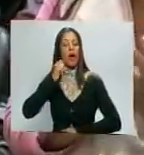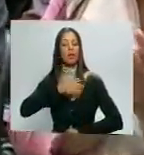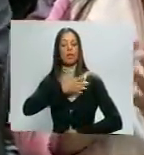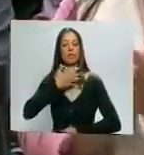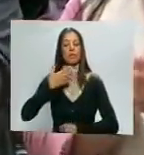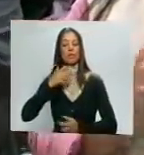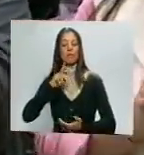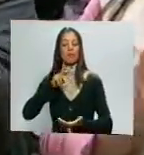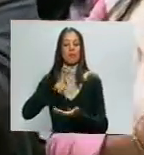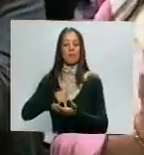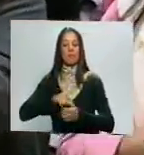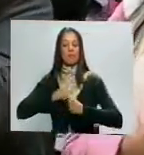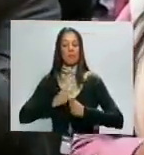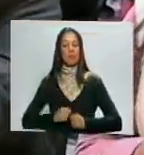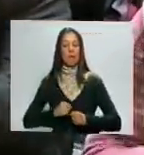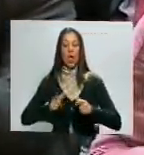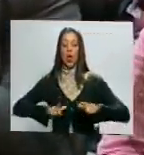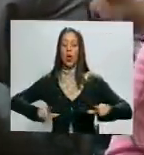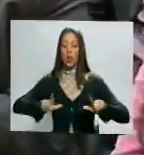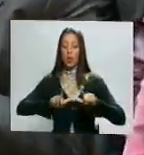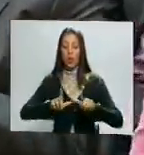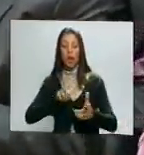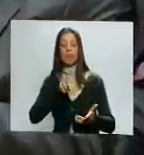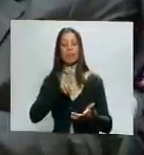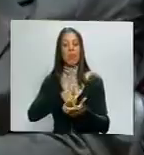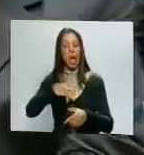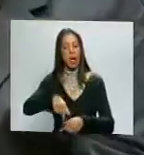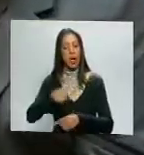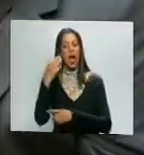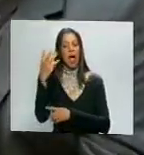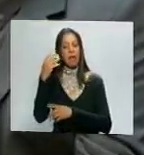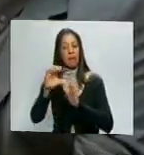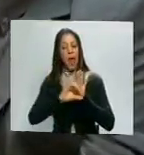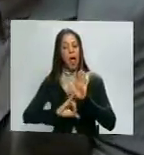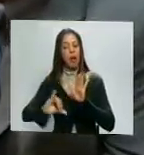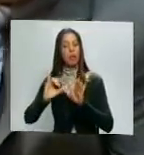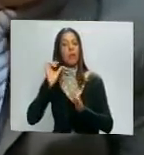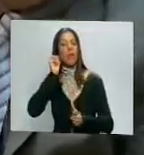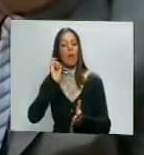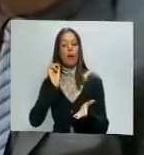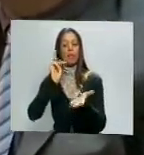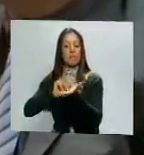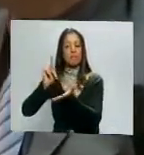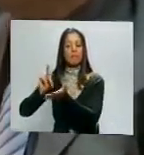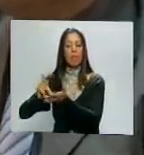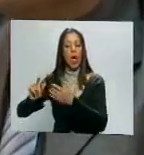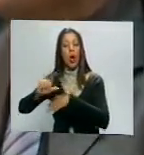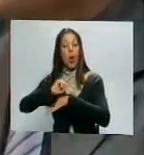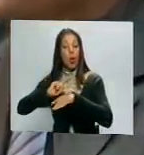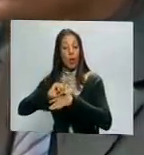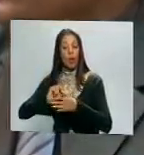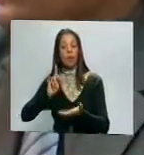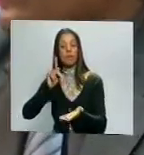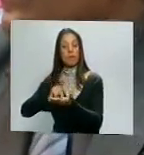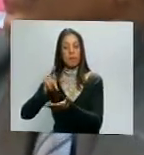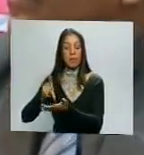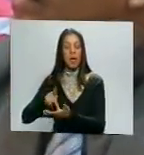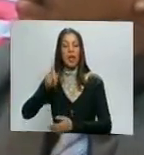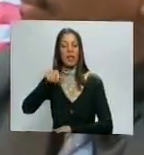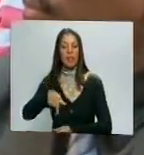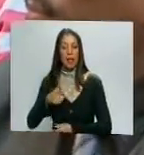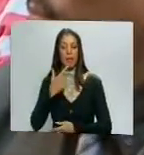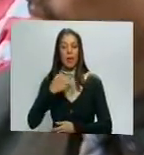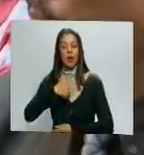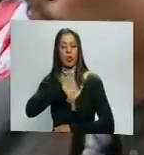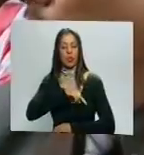protagonistas al asumir no solo espacios legislativos, espacios en el Ejecutivo, sino también desde las bases